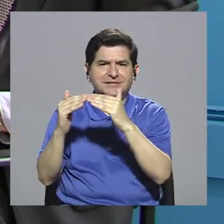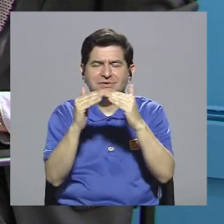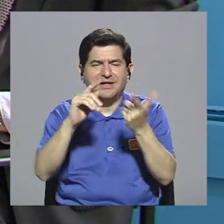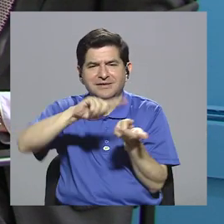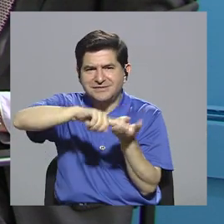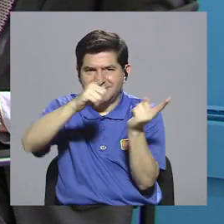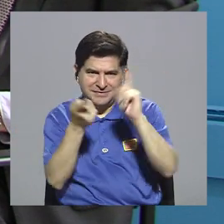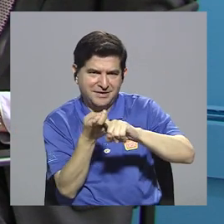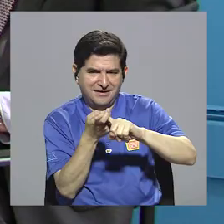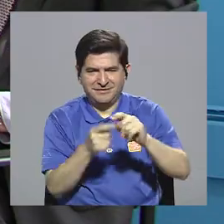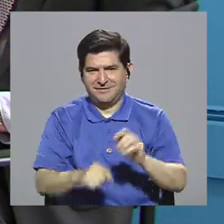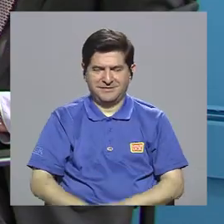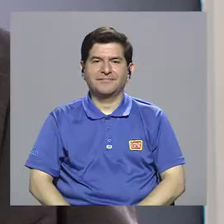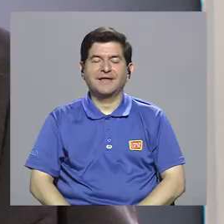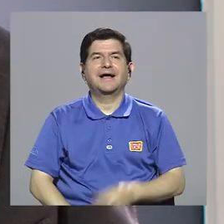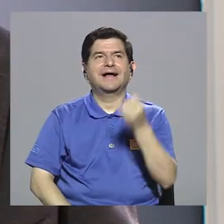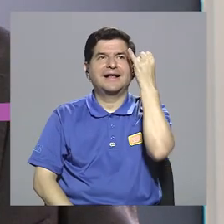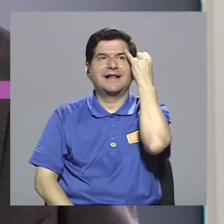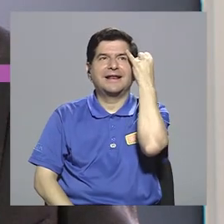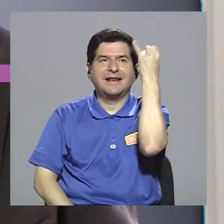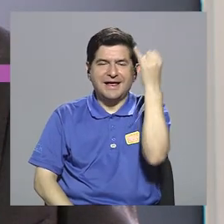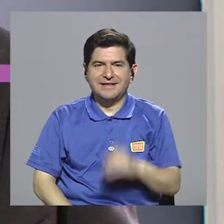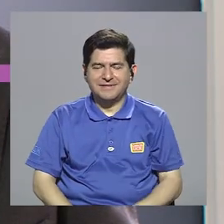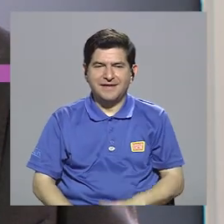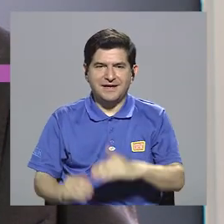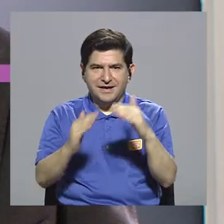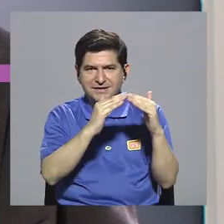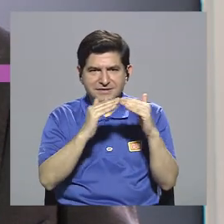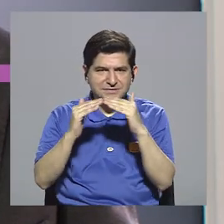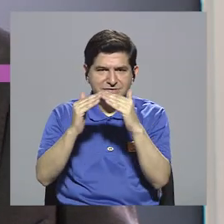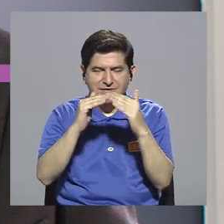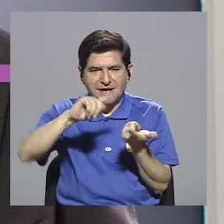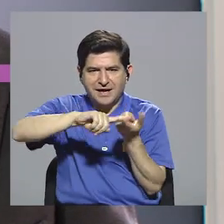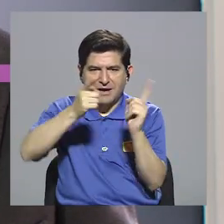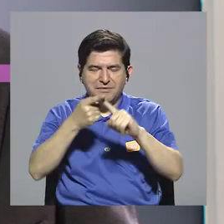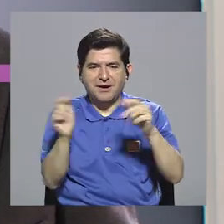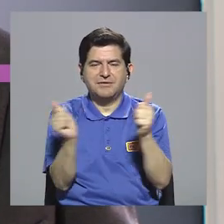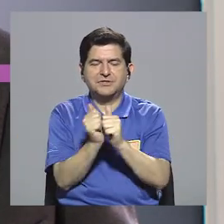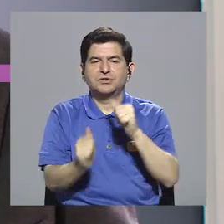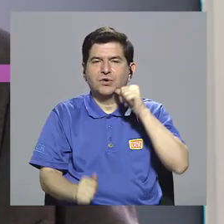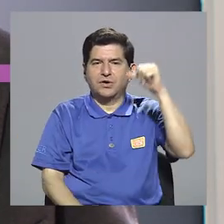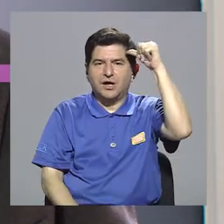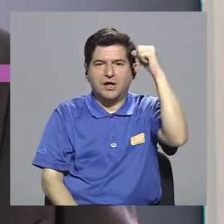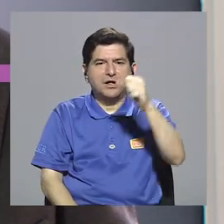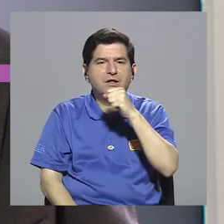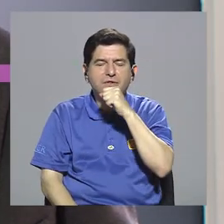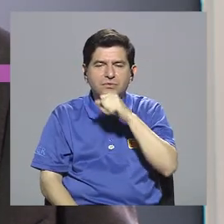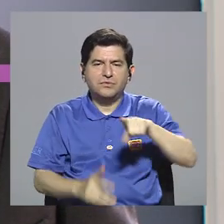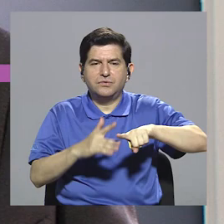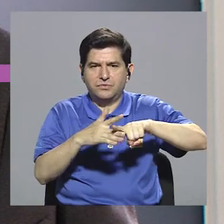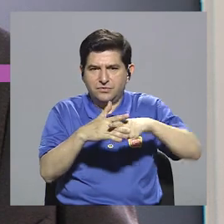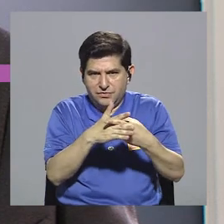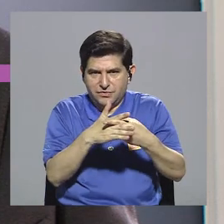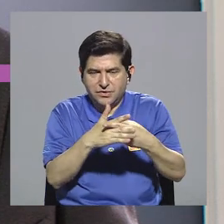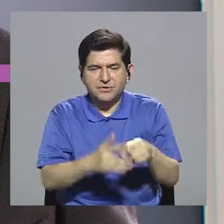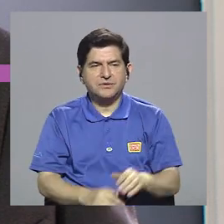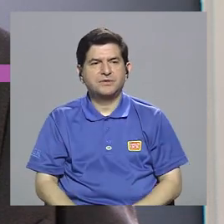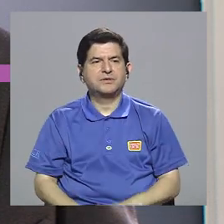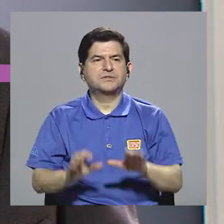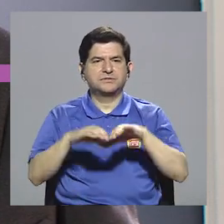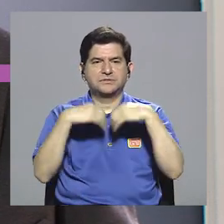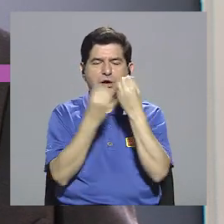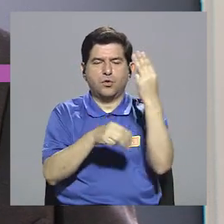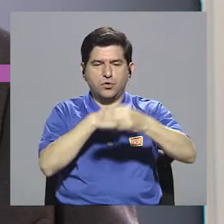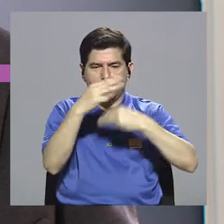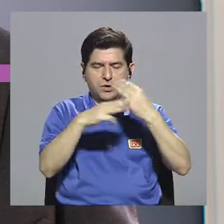ciudades amigables la iniciativa de ciudades y comunidades mediadores con el auto mayor en la